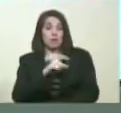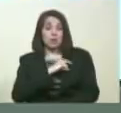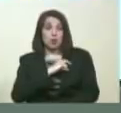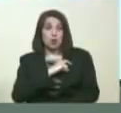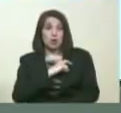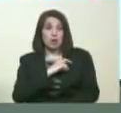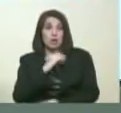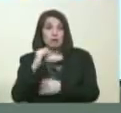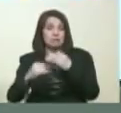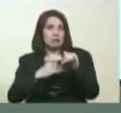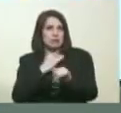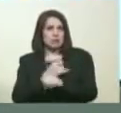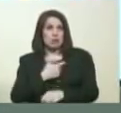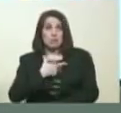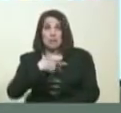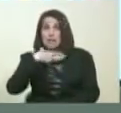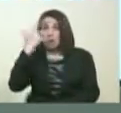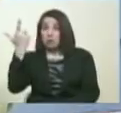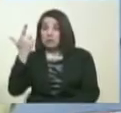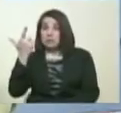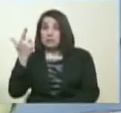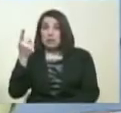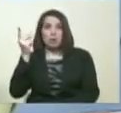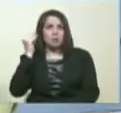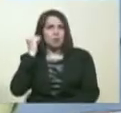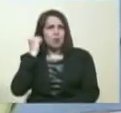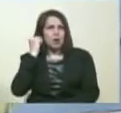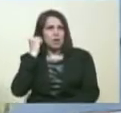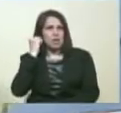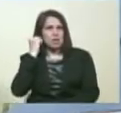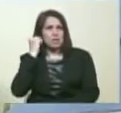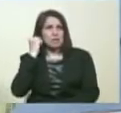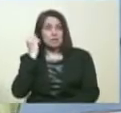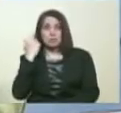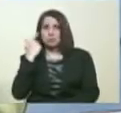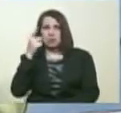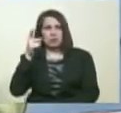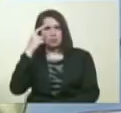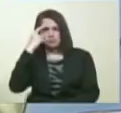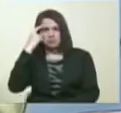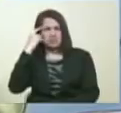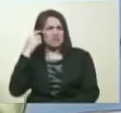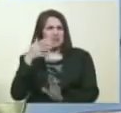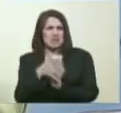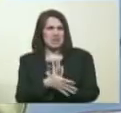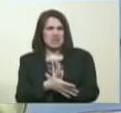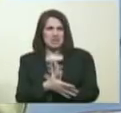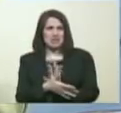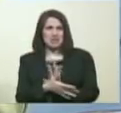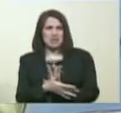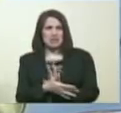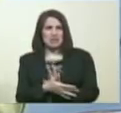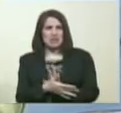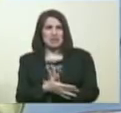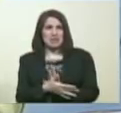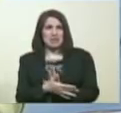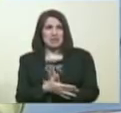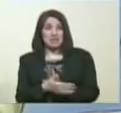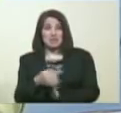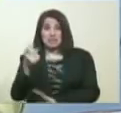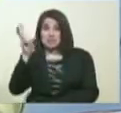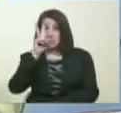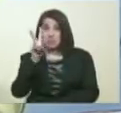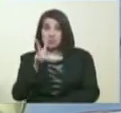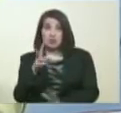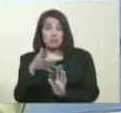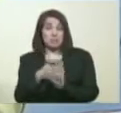¡Qué vergüenza el caso de Cristina Cifuentes! ¡Ay, Dios mío! Ustedes no saben qué es eso. Si en Venezuela